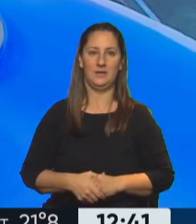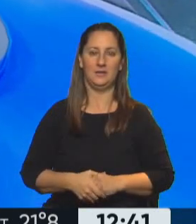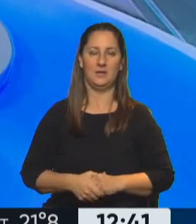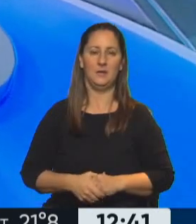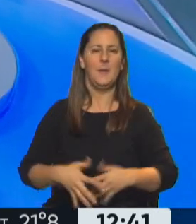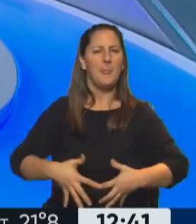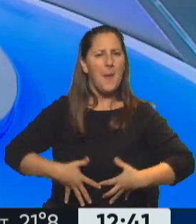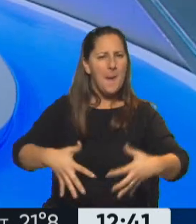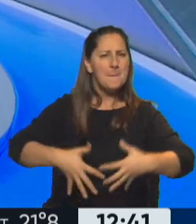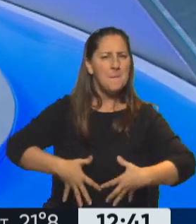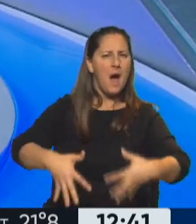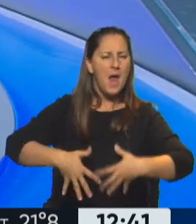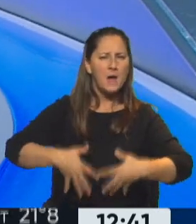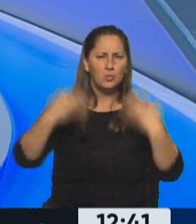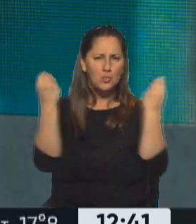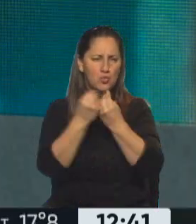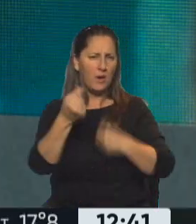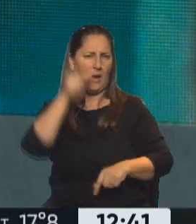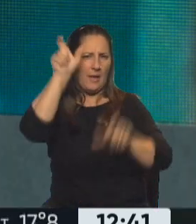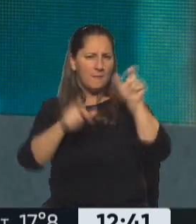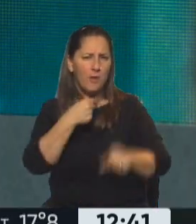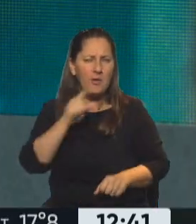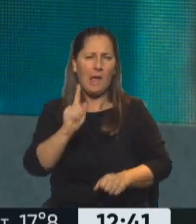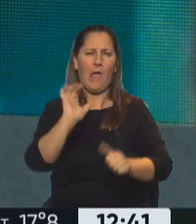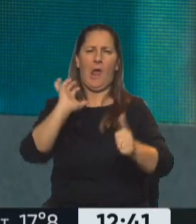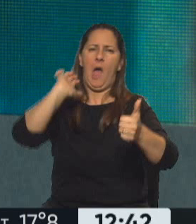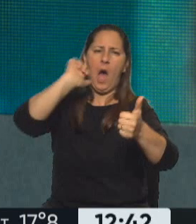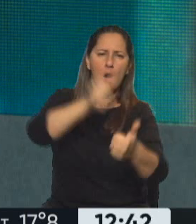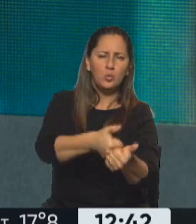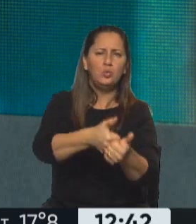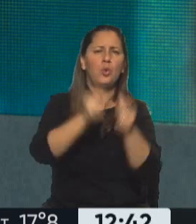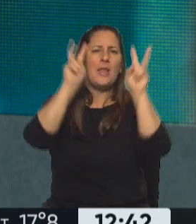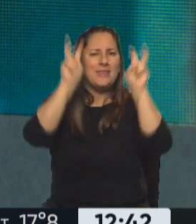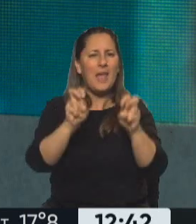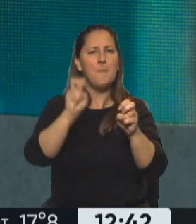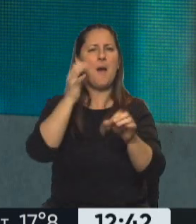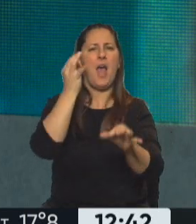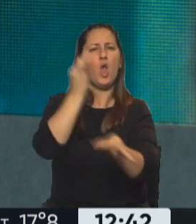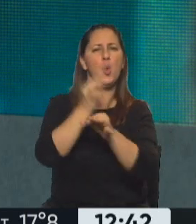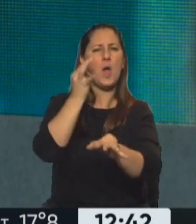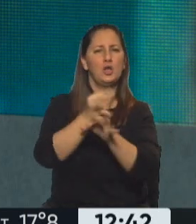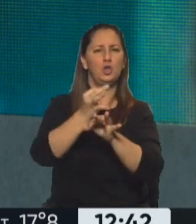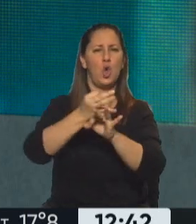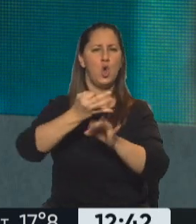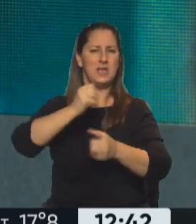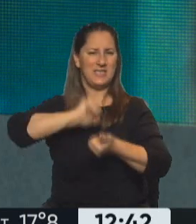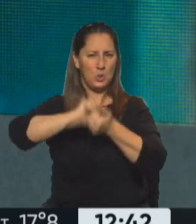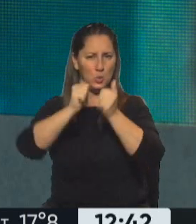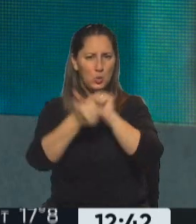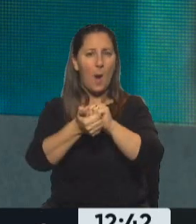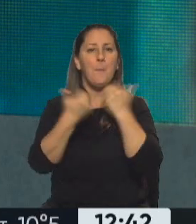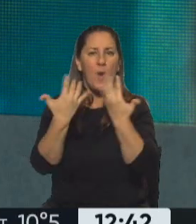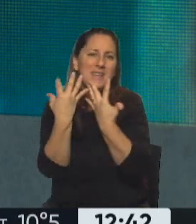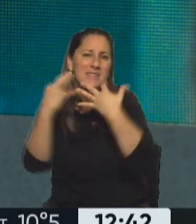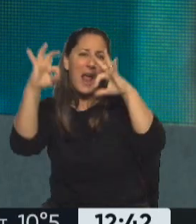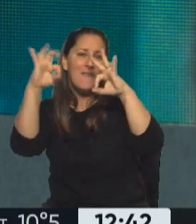¿Cuántos embarazos no deseados, cuántos abusos, cuántas situaciones vinculadas con la educación sexual se podrían evitar si todos los chicos